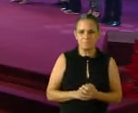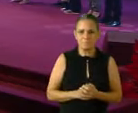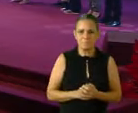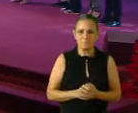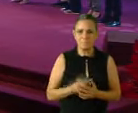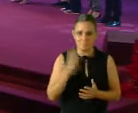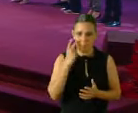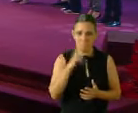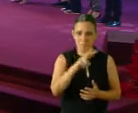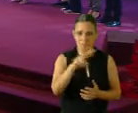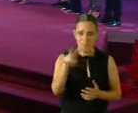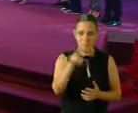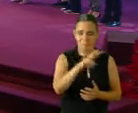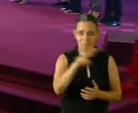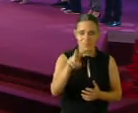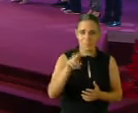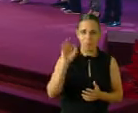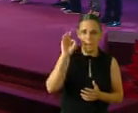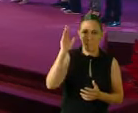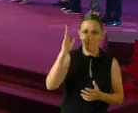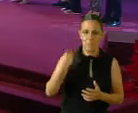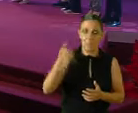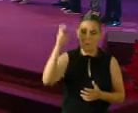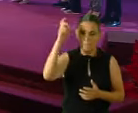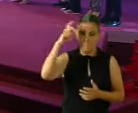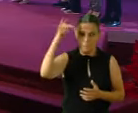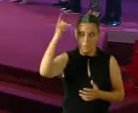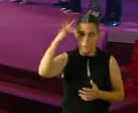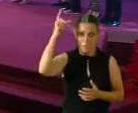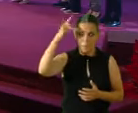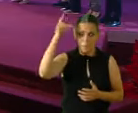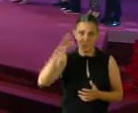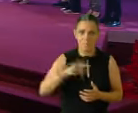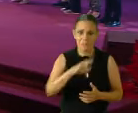allí, hermano. El pastor Pablo, adelante, ahí estamos, mire.